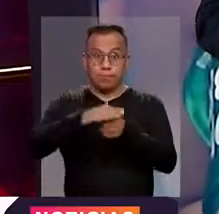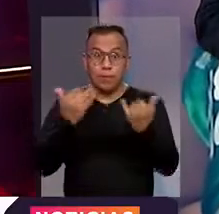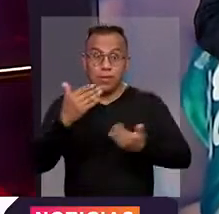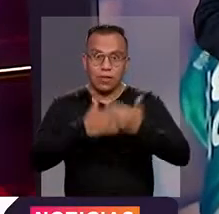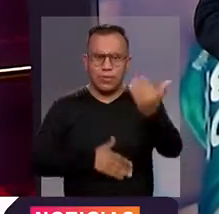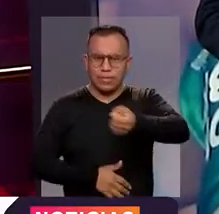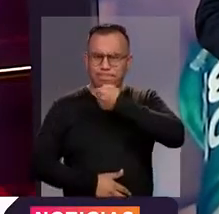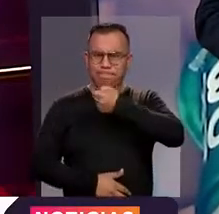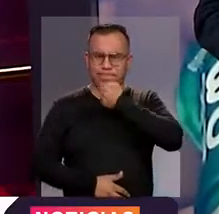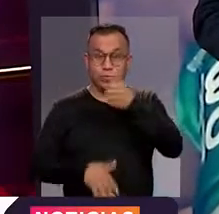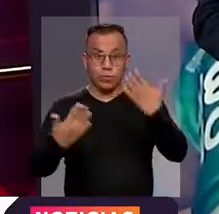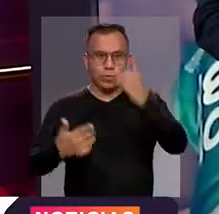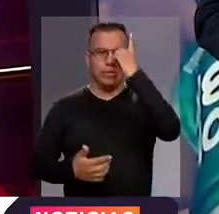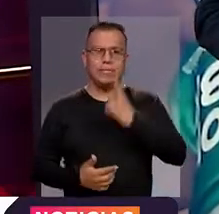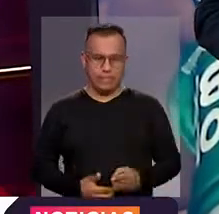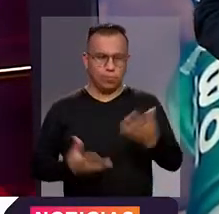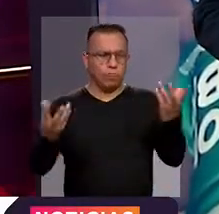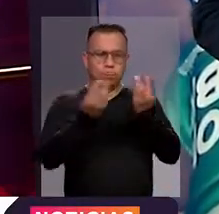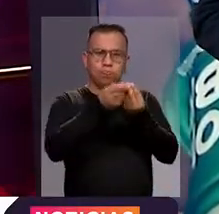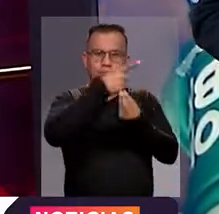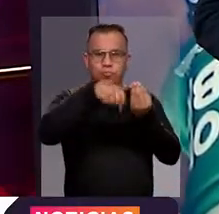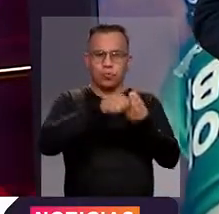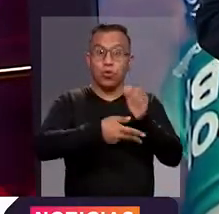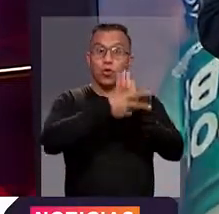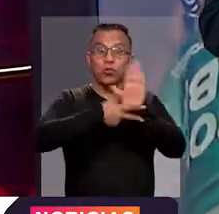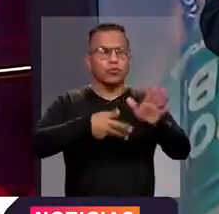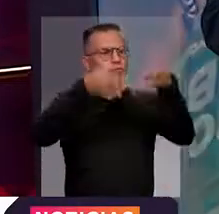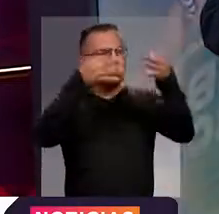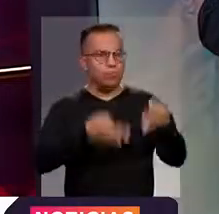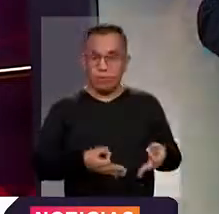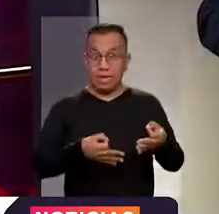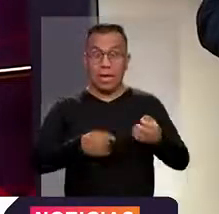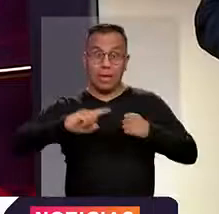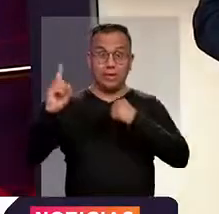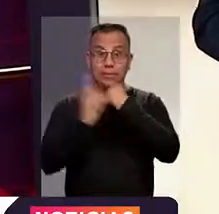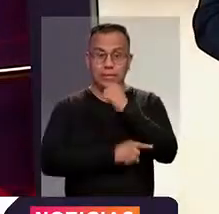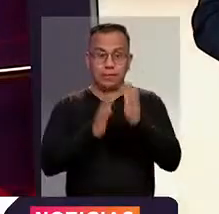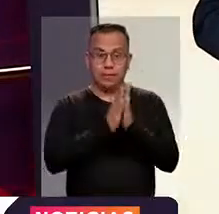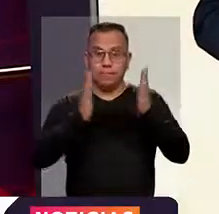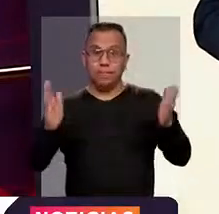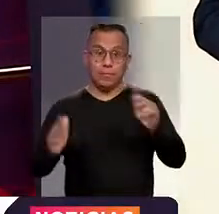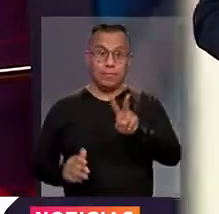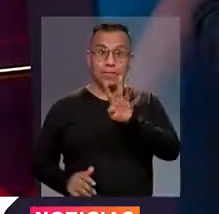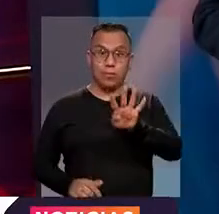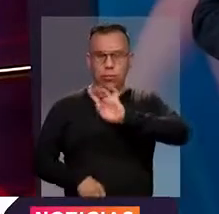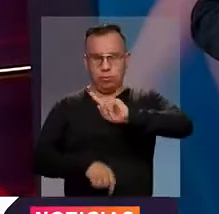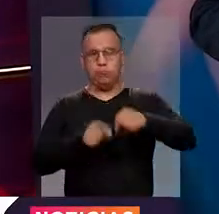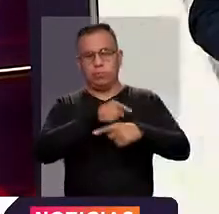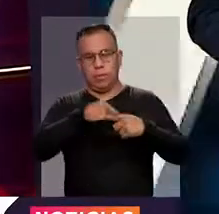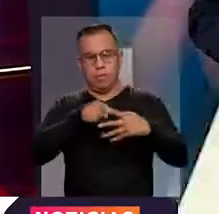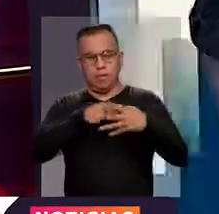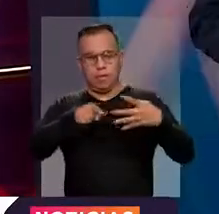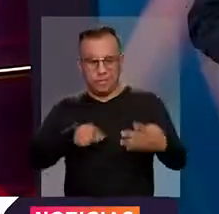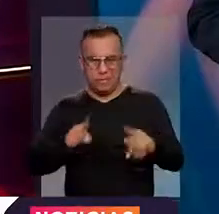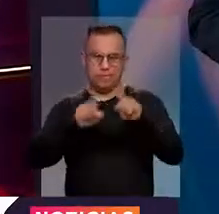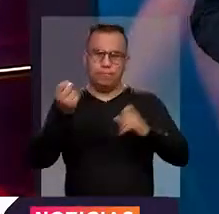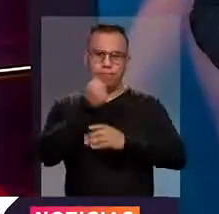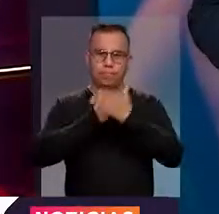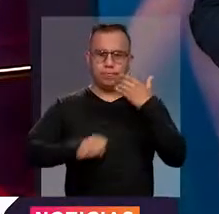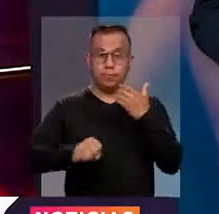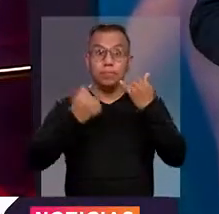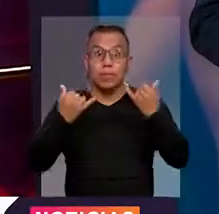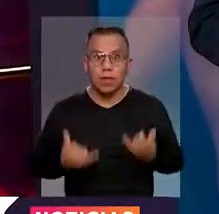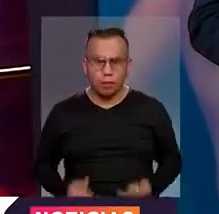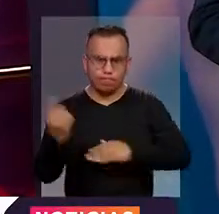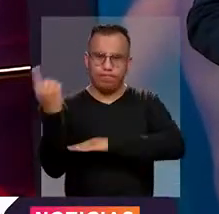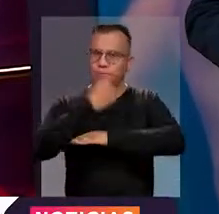Iniciamos con la trascendental decisión de la Corte Constitucional de despenalizar durante las primeras 24 semanas de embarazo el aborto. Se vivió